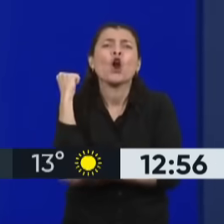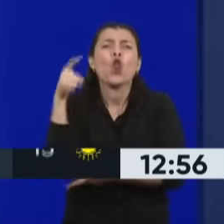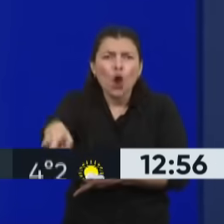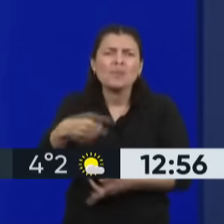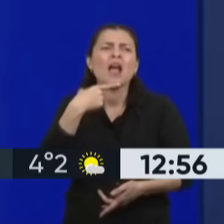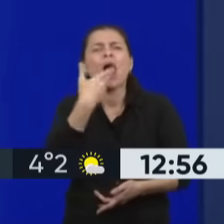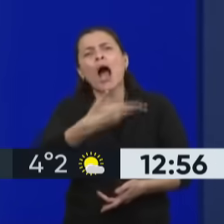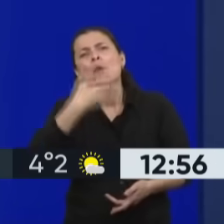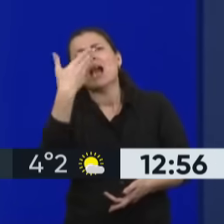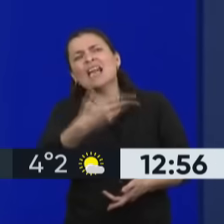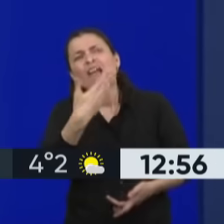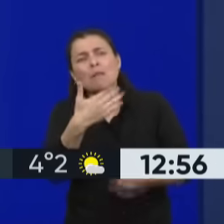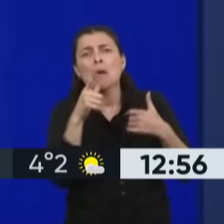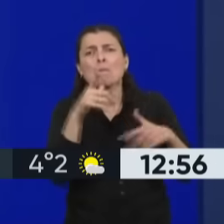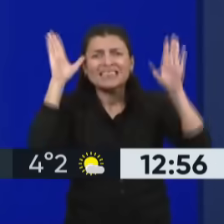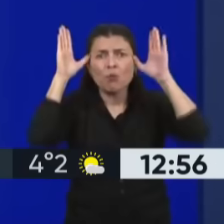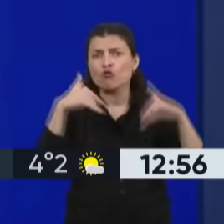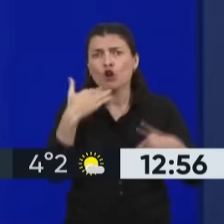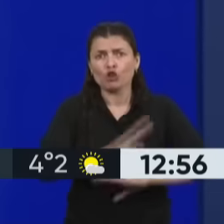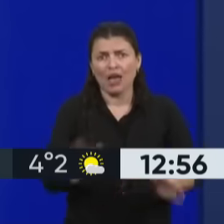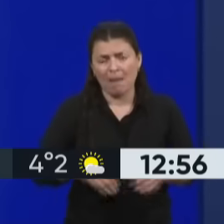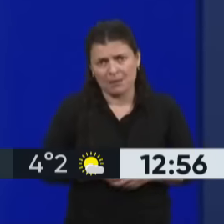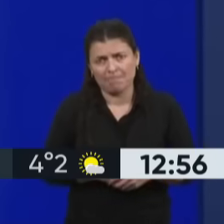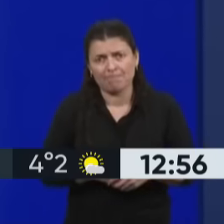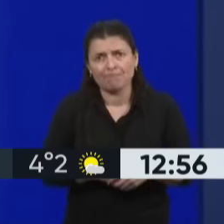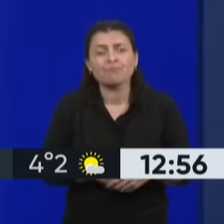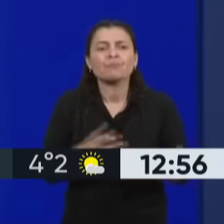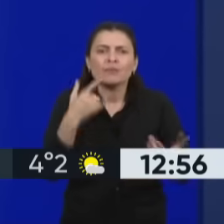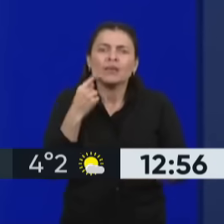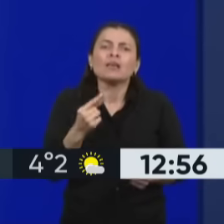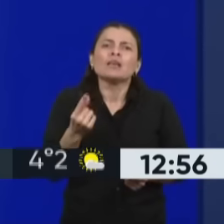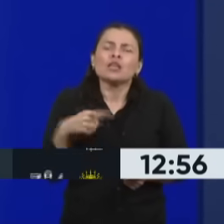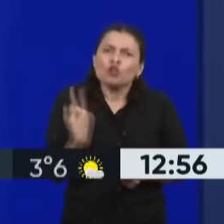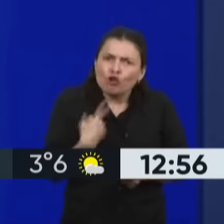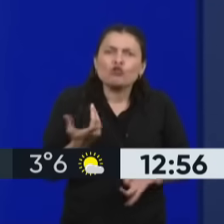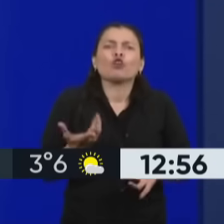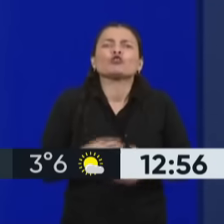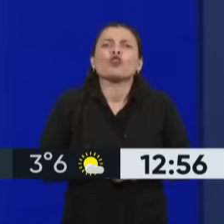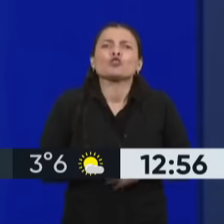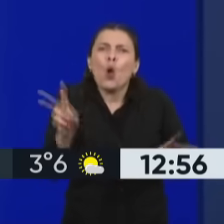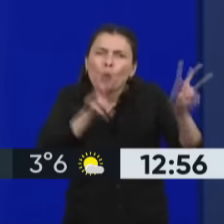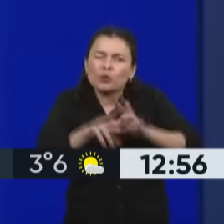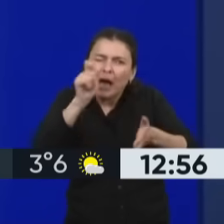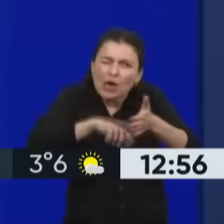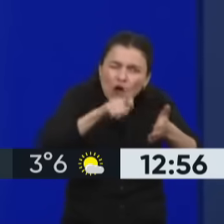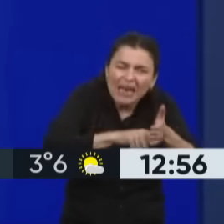monetaria. O sea que a pesar de los constantes intentos de desestabilización vía el tipo de cambio, la economía argentina